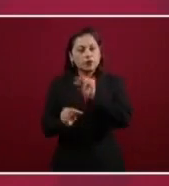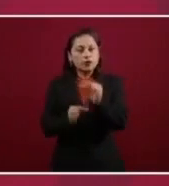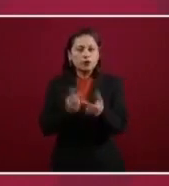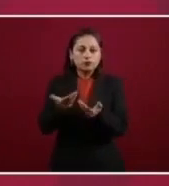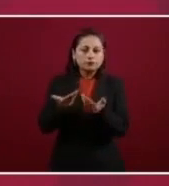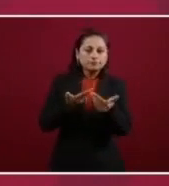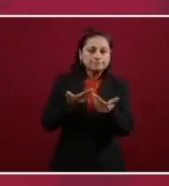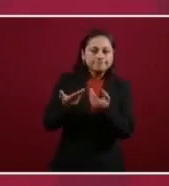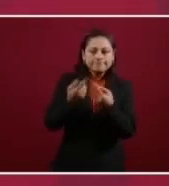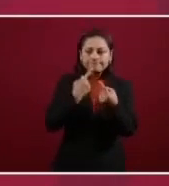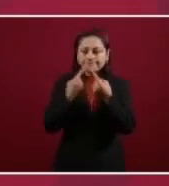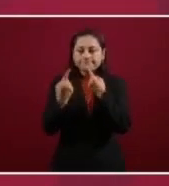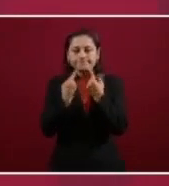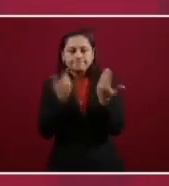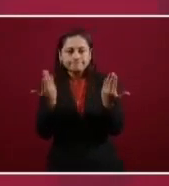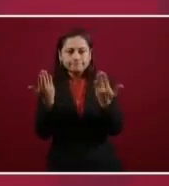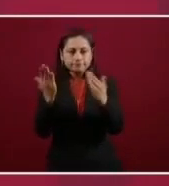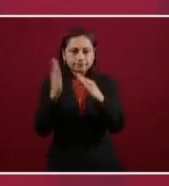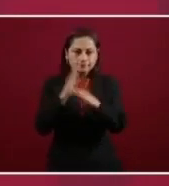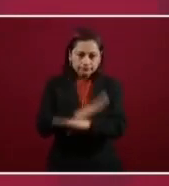y eso corresponde